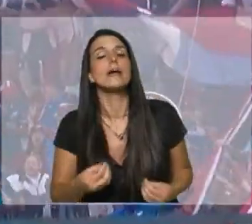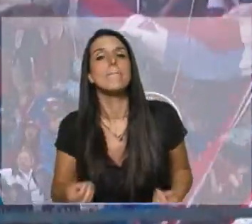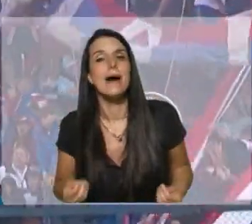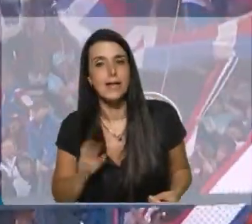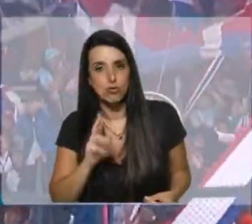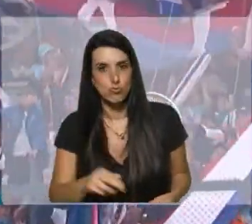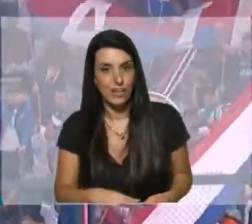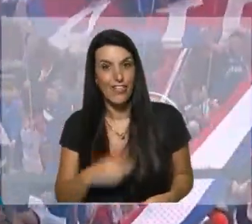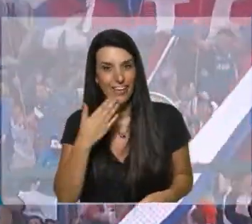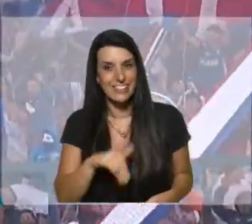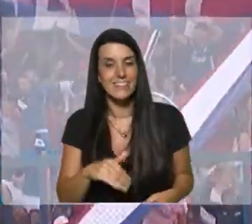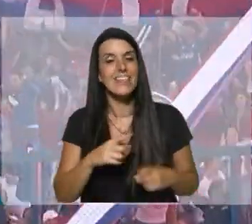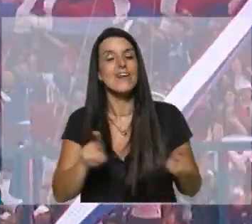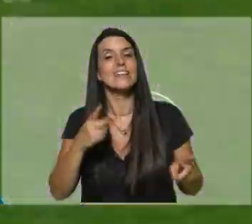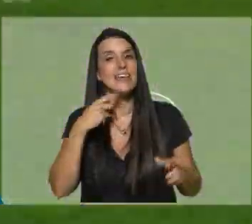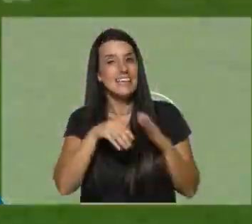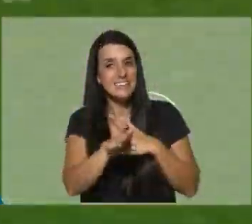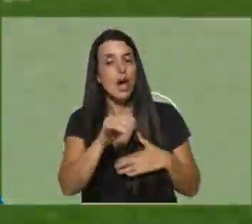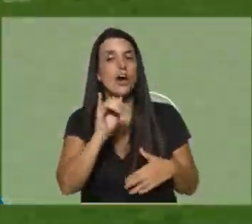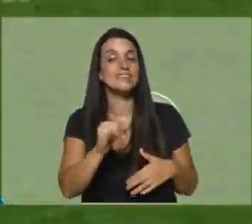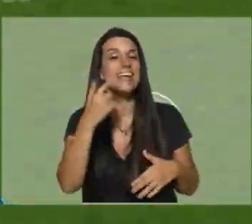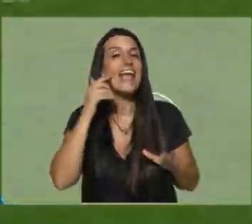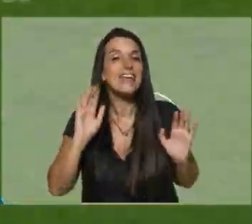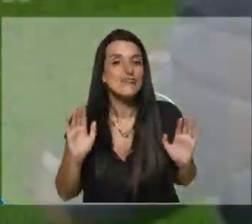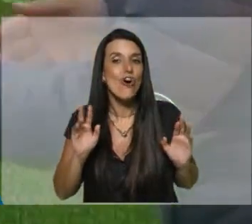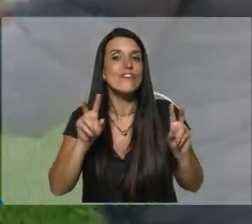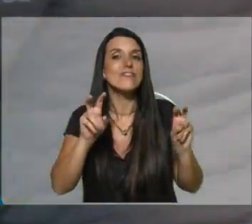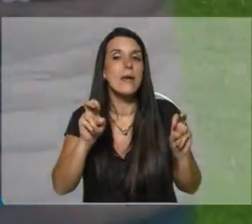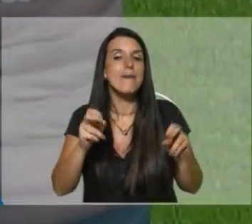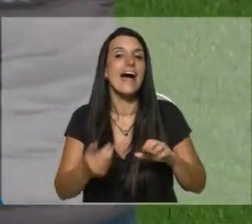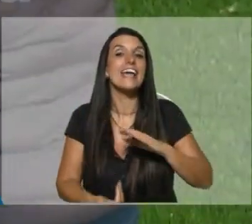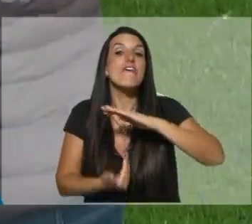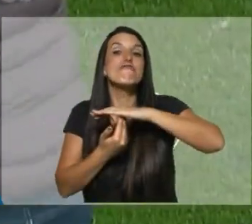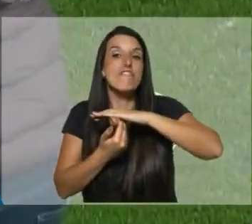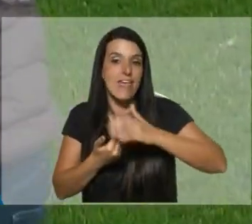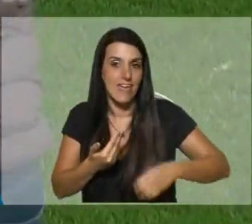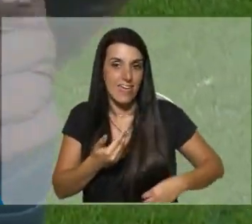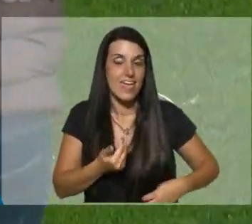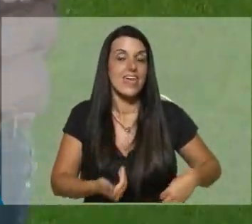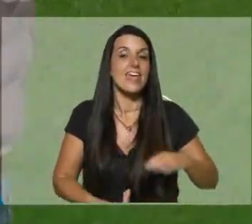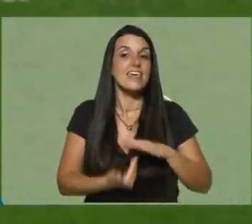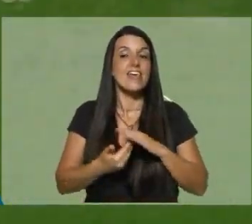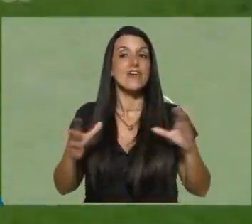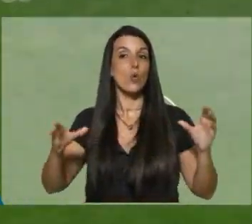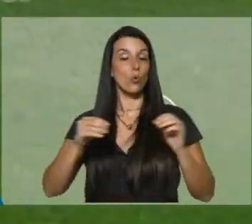resultado? ¿La policía que acá tenía que haber ingresado? Yo creo que eso es una determinación que tiene que hacer el jefe del operativo